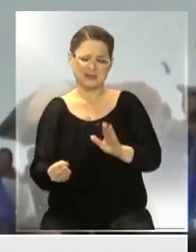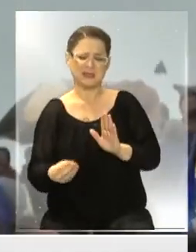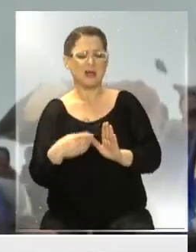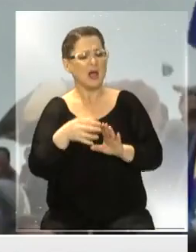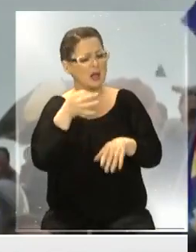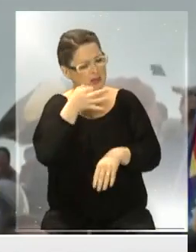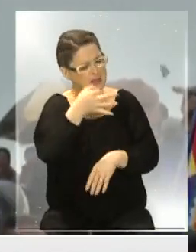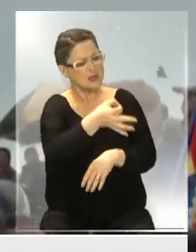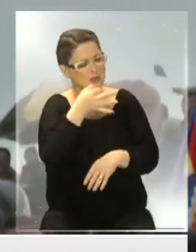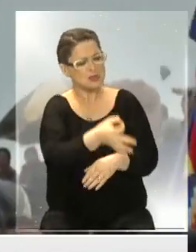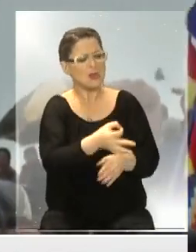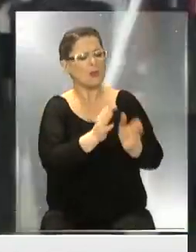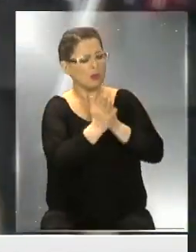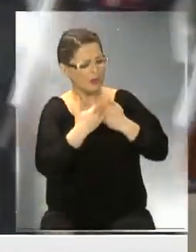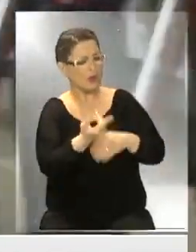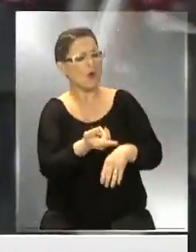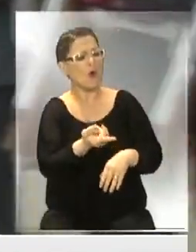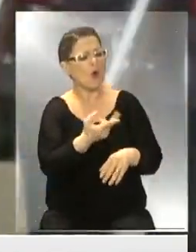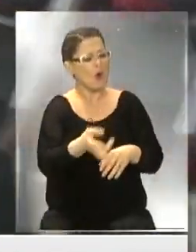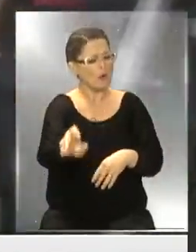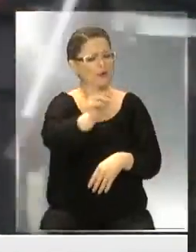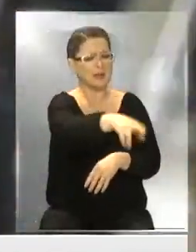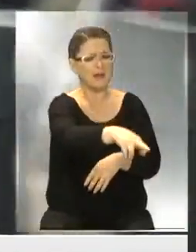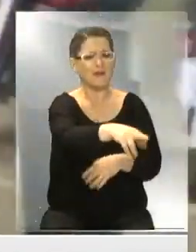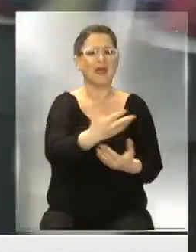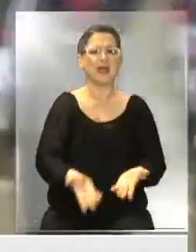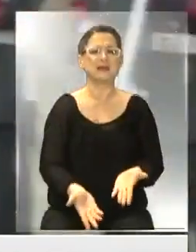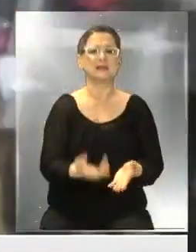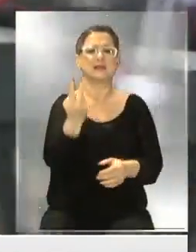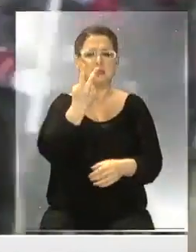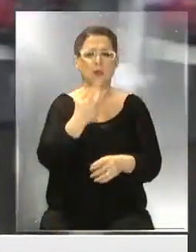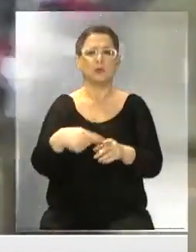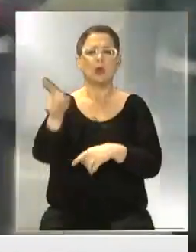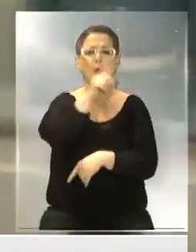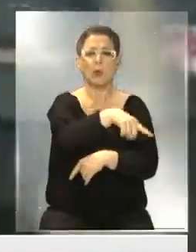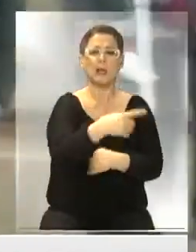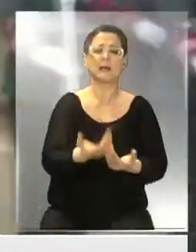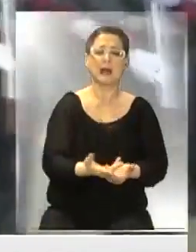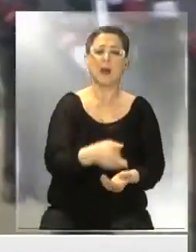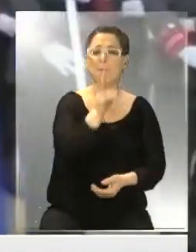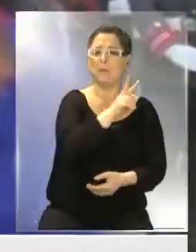solo Cuba, México, Venezuela felicitaron a Morales por su victoria.